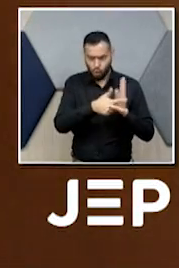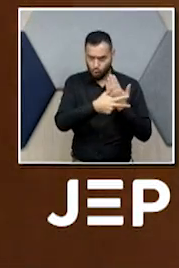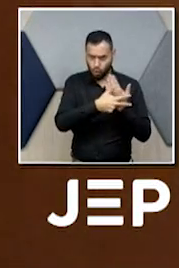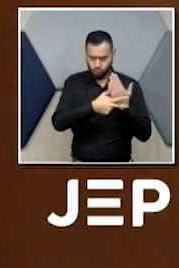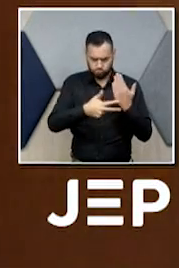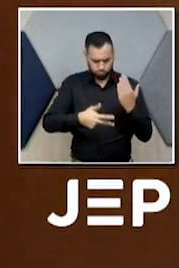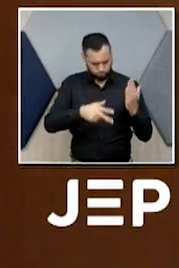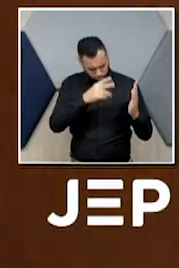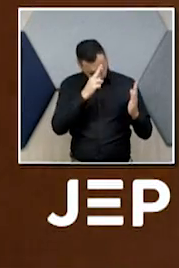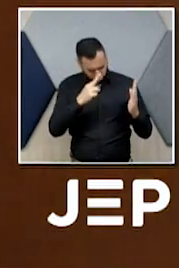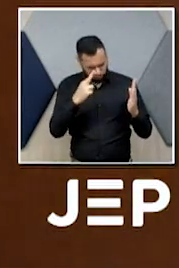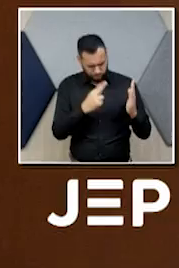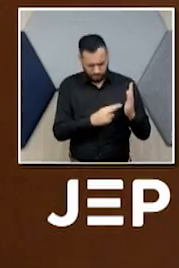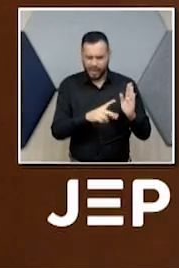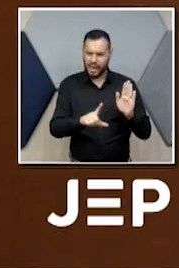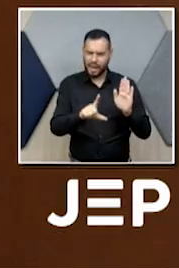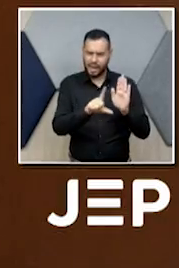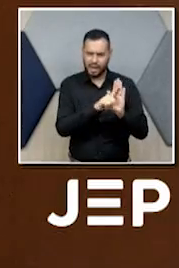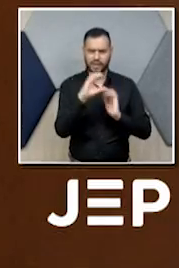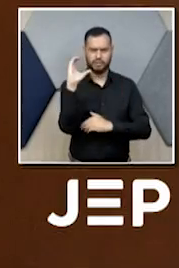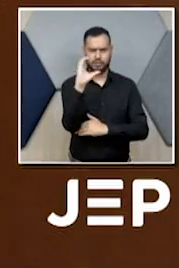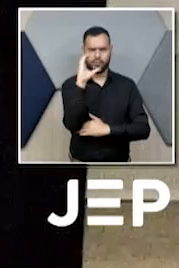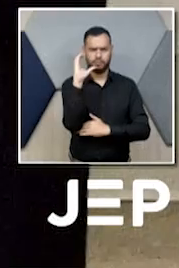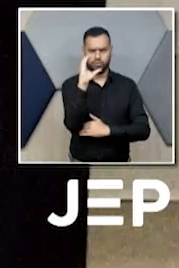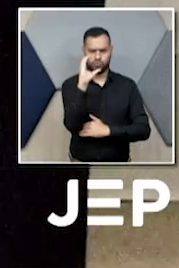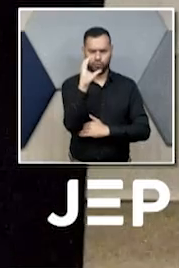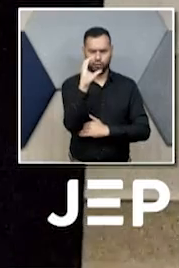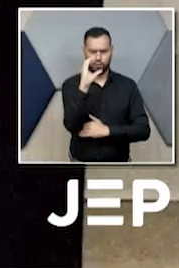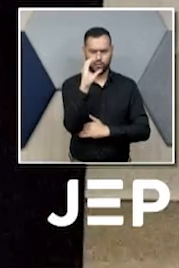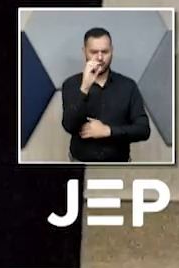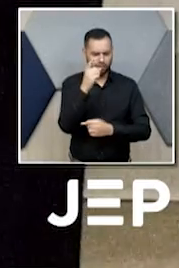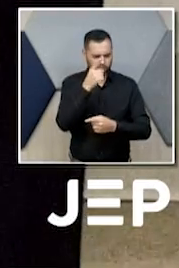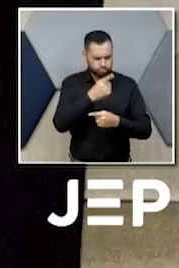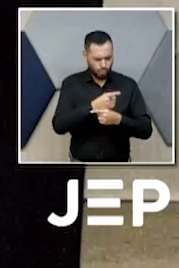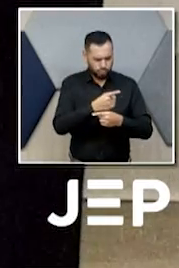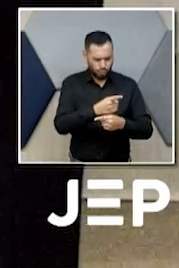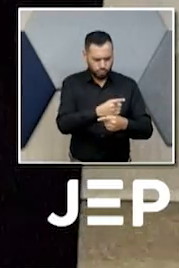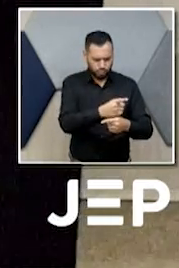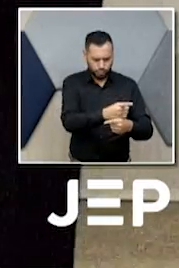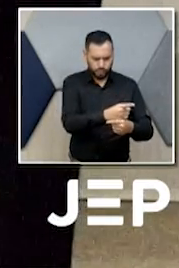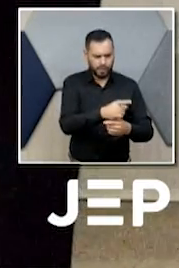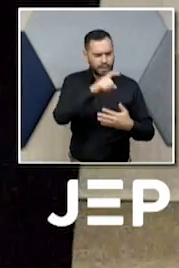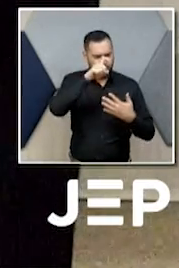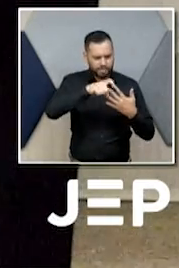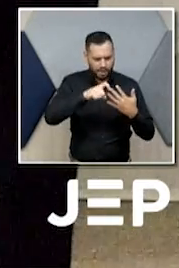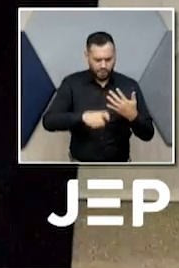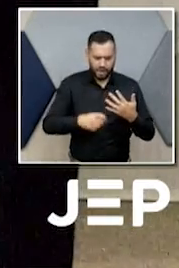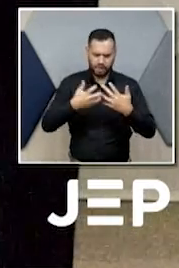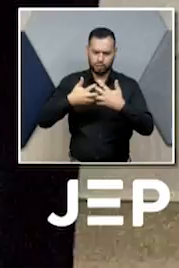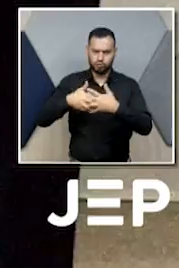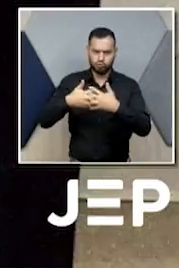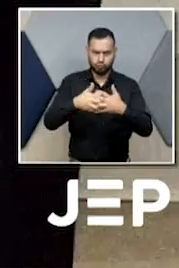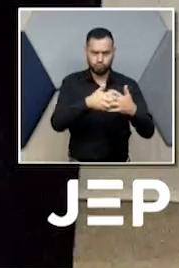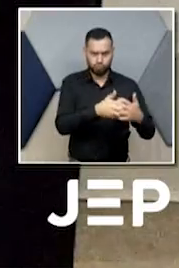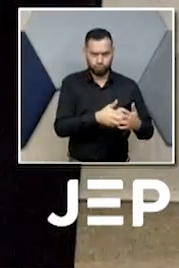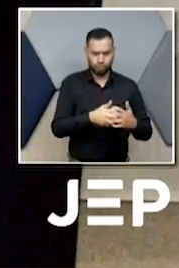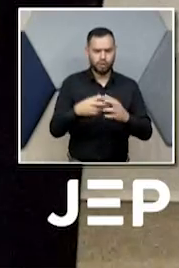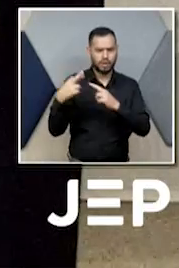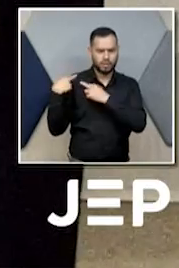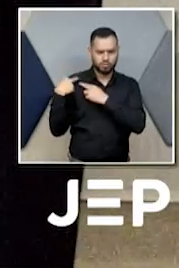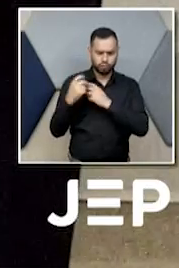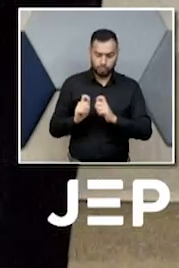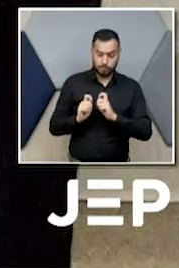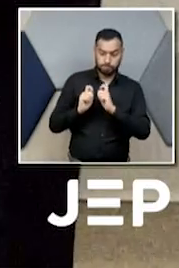de Colombia y desempeñar los deberes y funciones del cargo para el cual ha sido